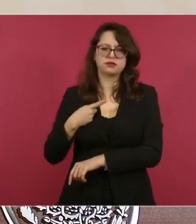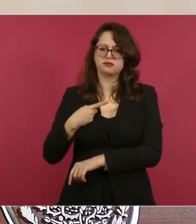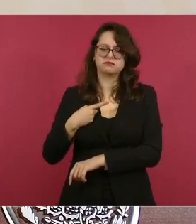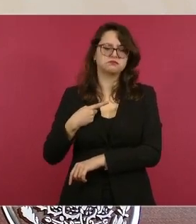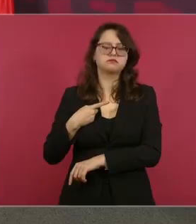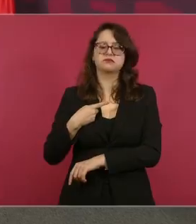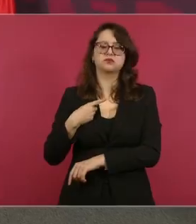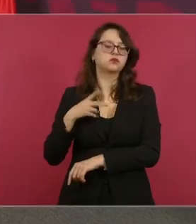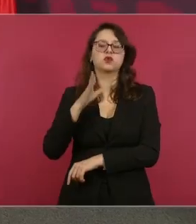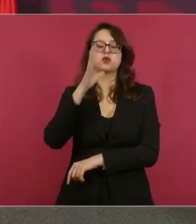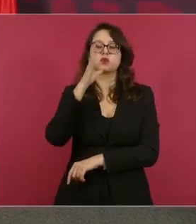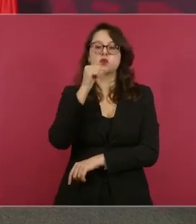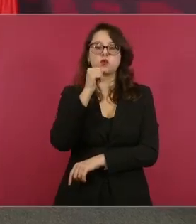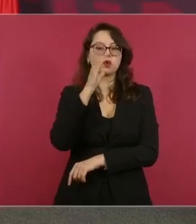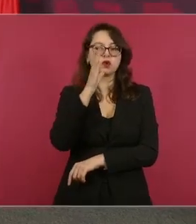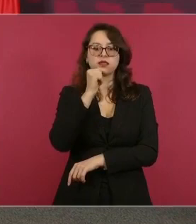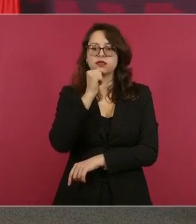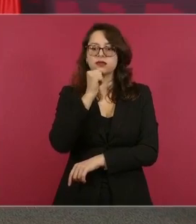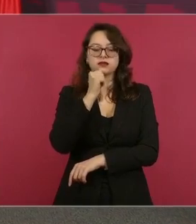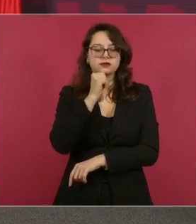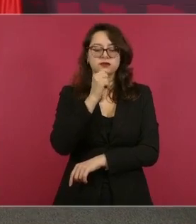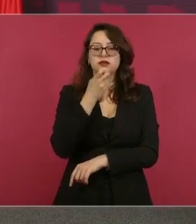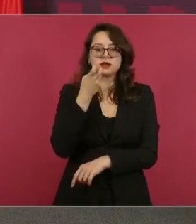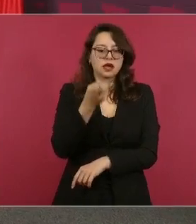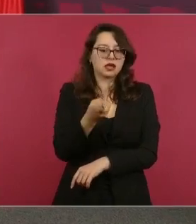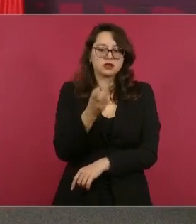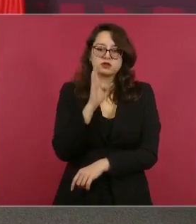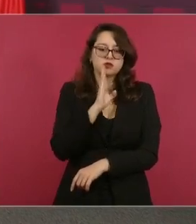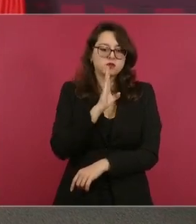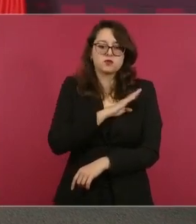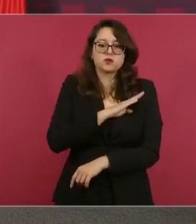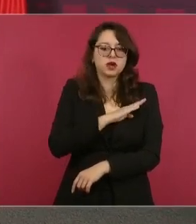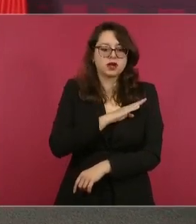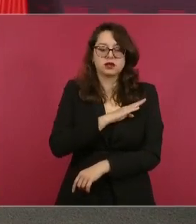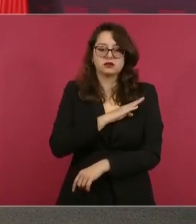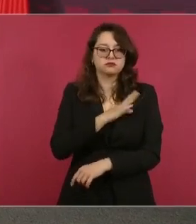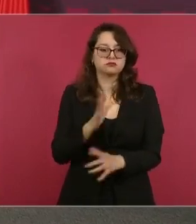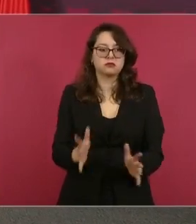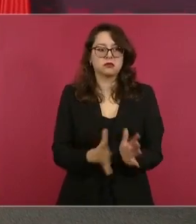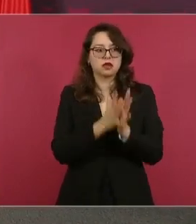electoral. Nadie debe de participar